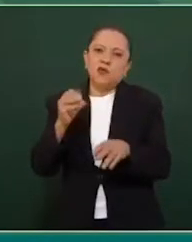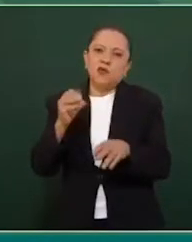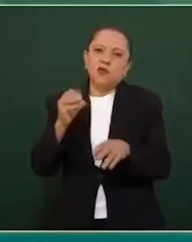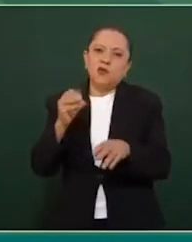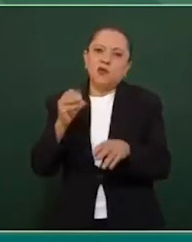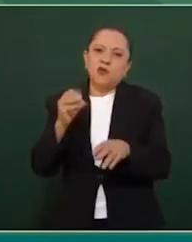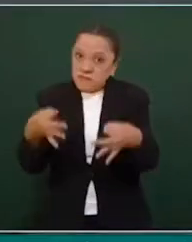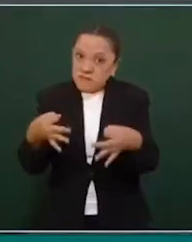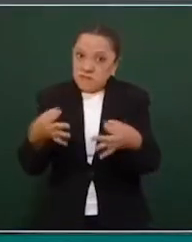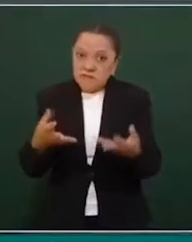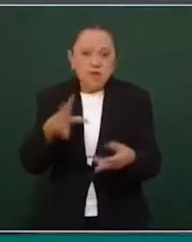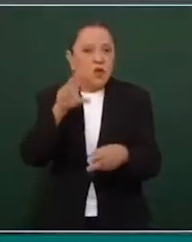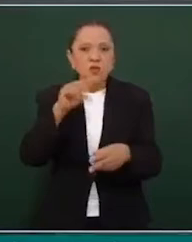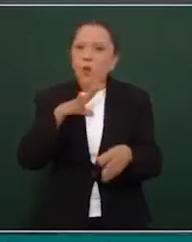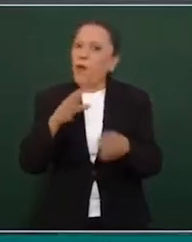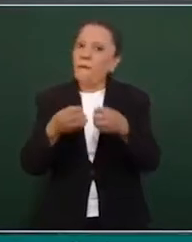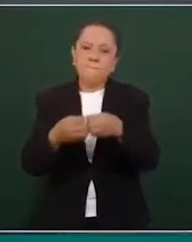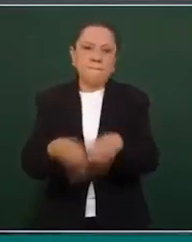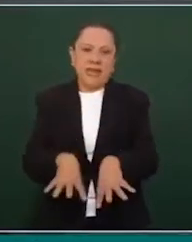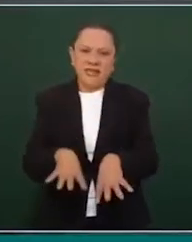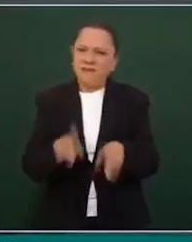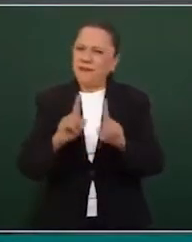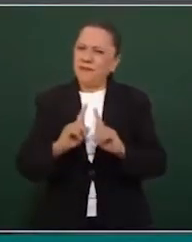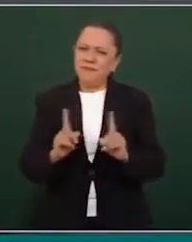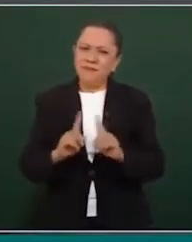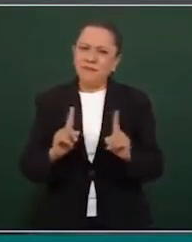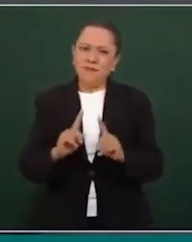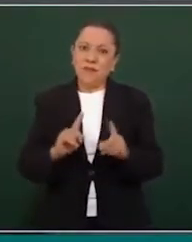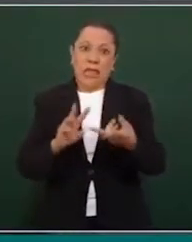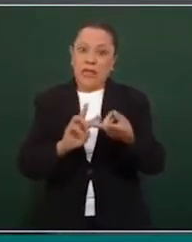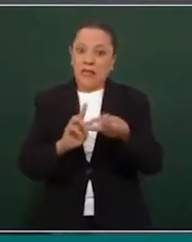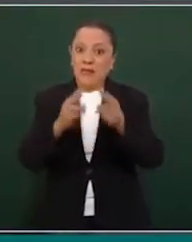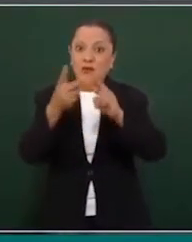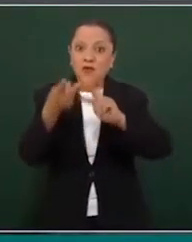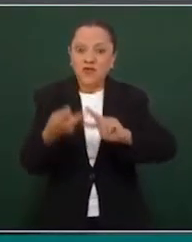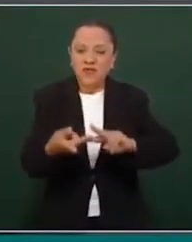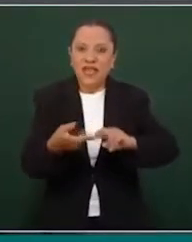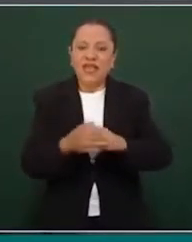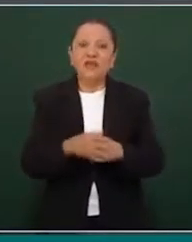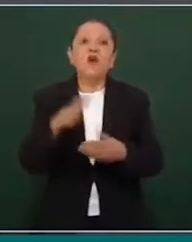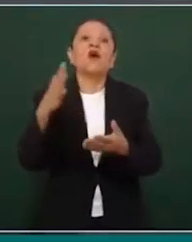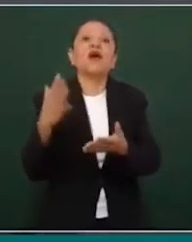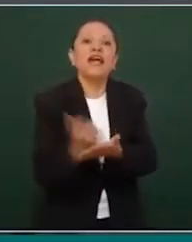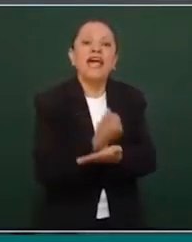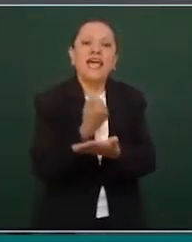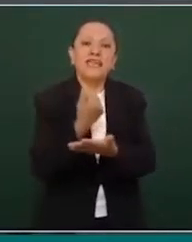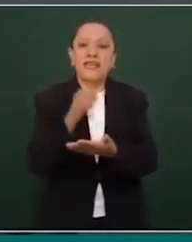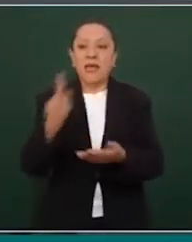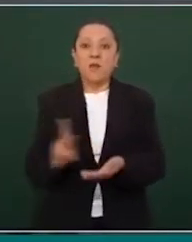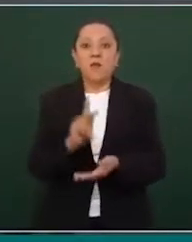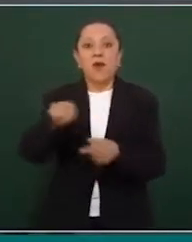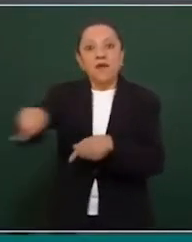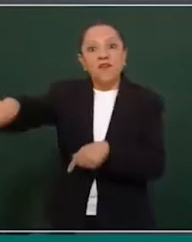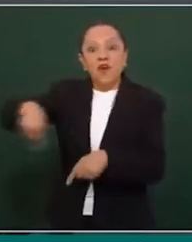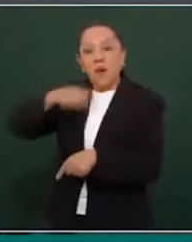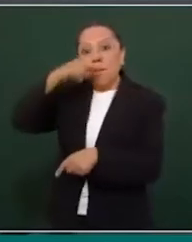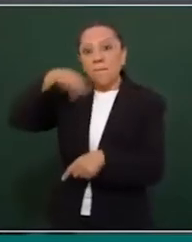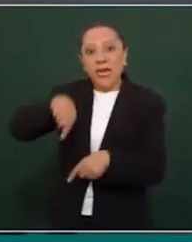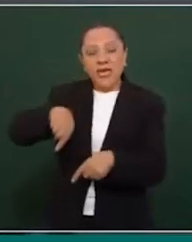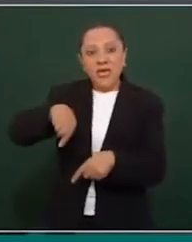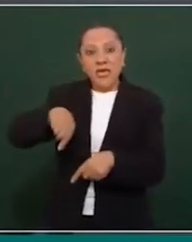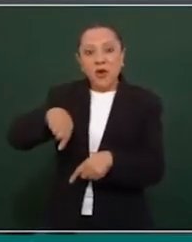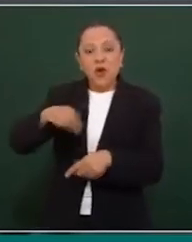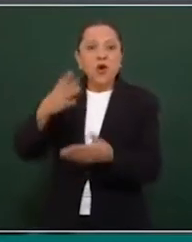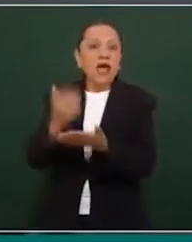porque no hay pérdidas. Al contrario, gana el pueblo de México.